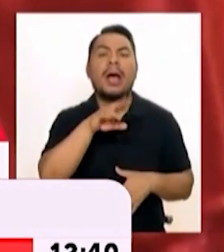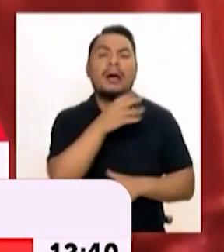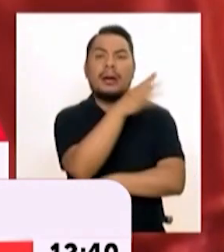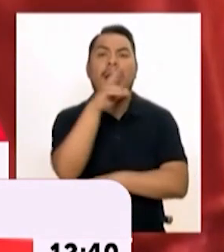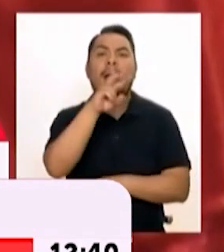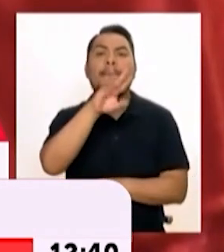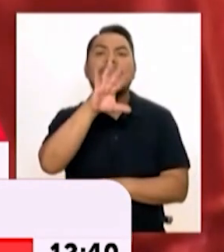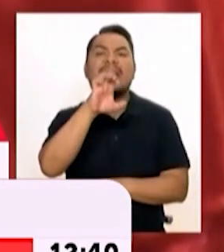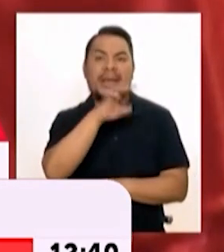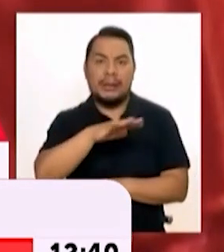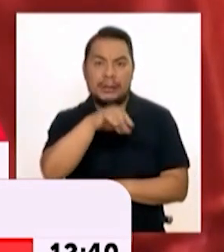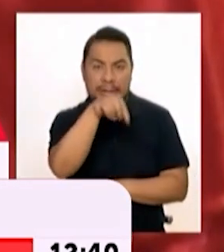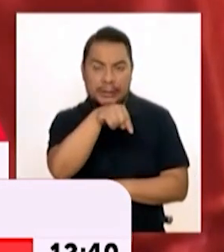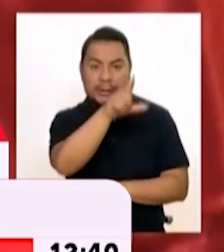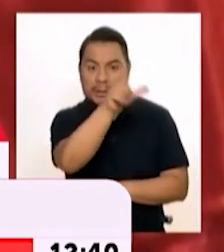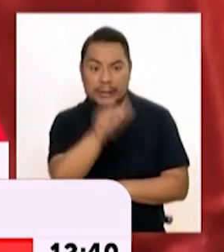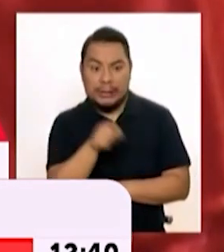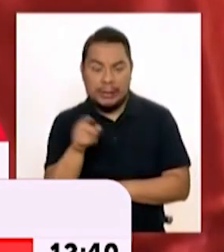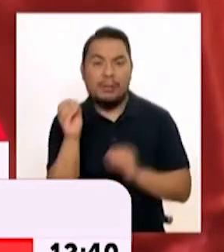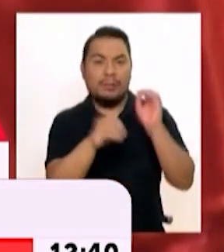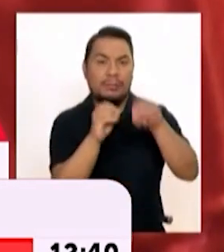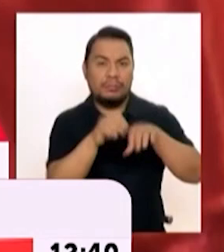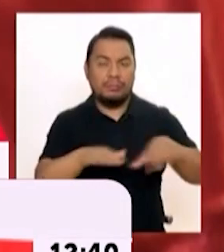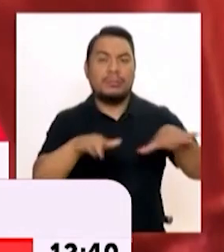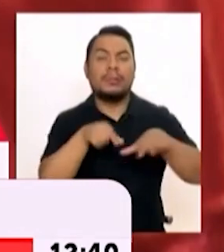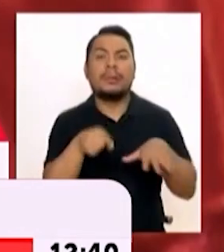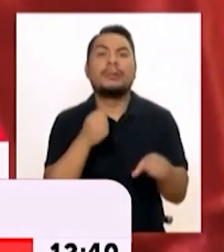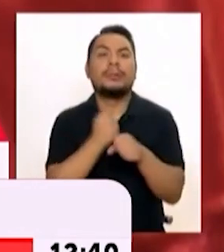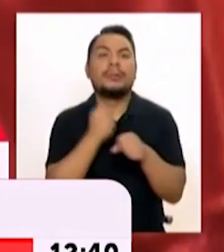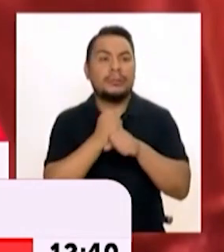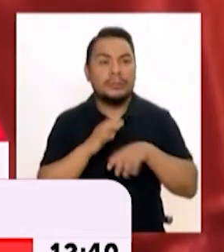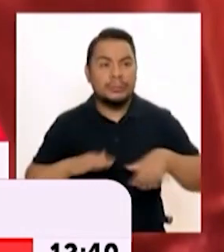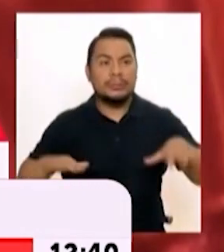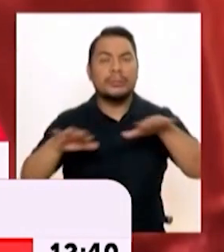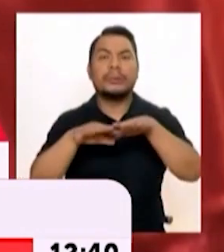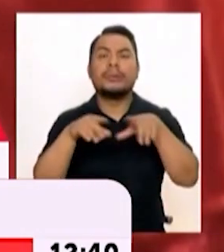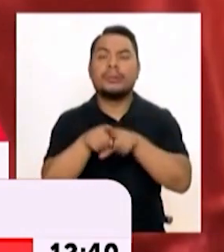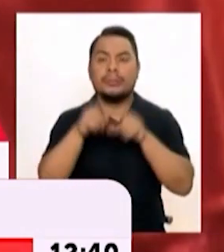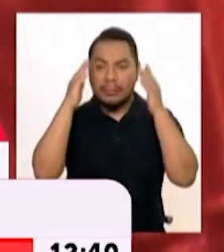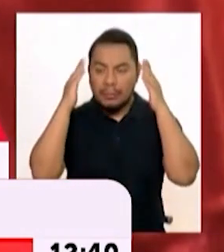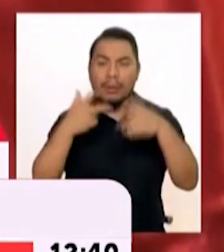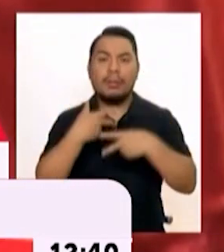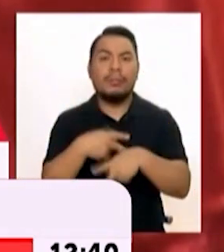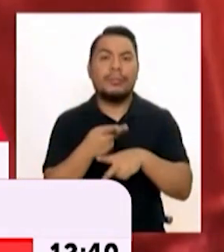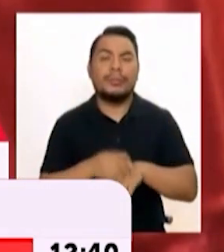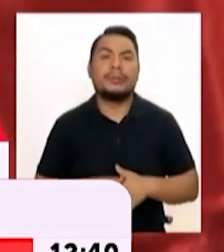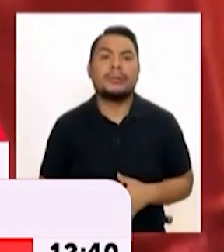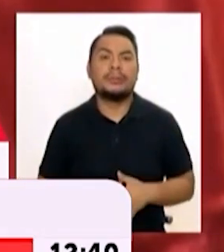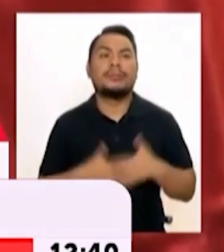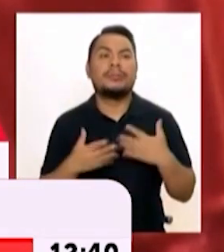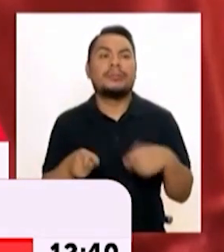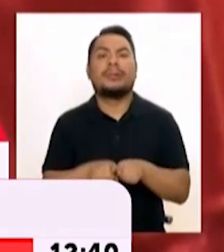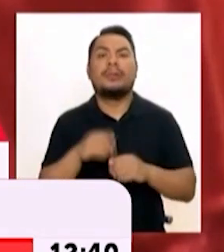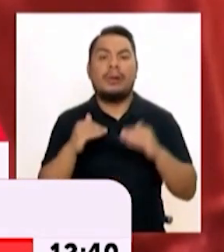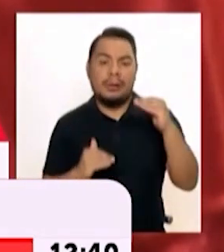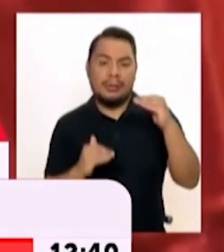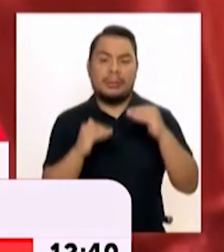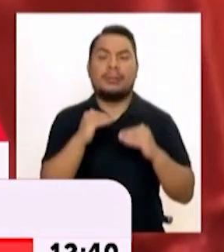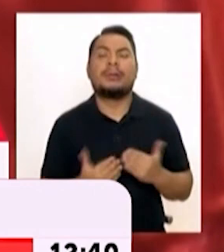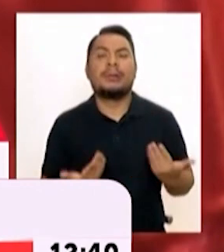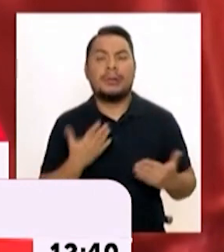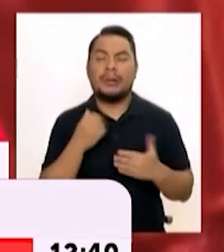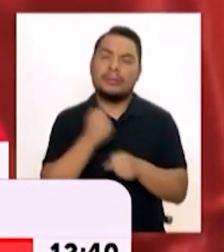educación y 16 en salud. Es decir, para resumir y para darle paso a mis colegas, en enero del 2023